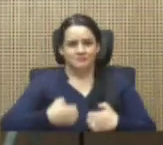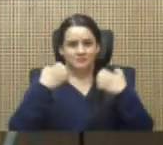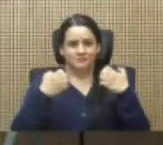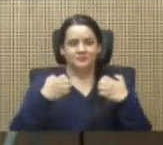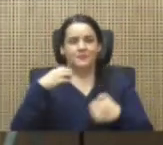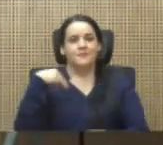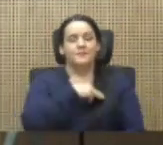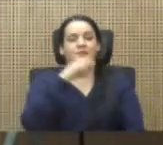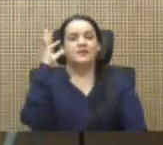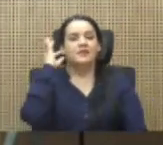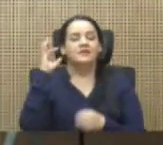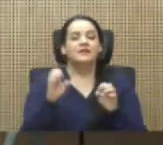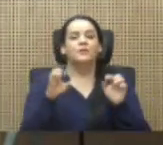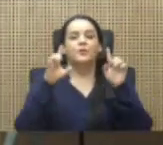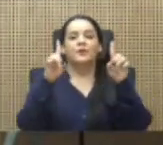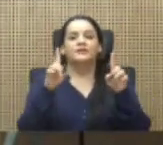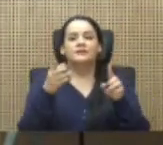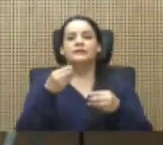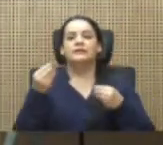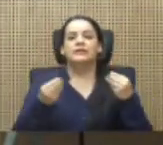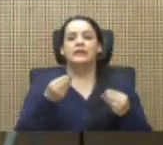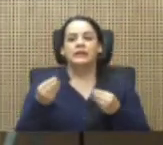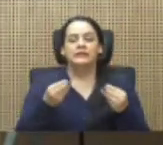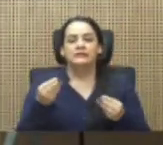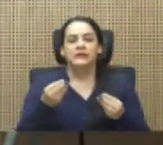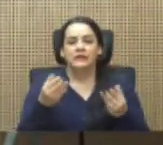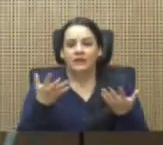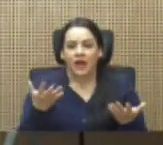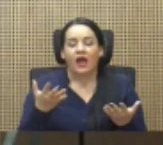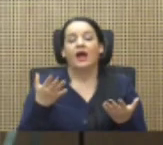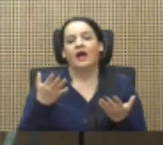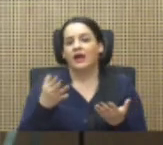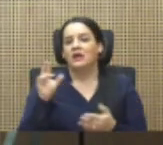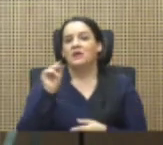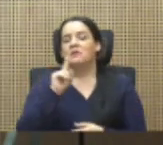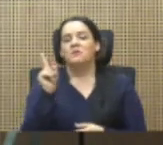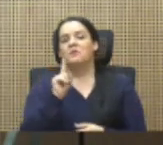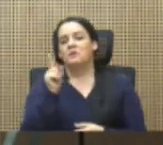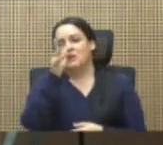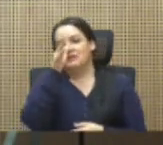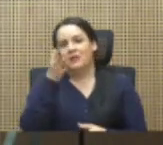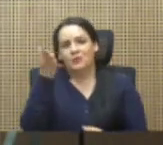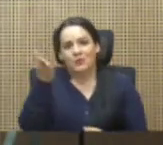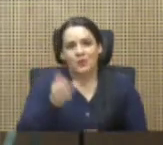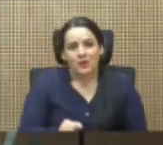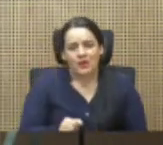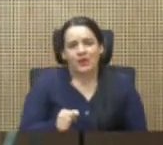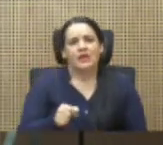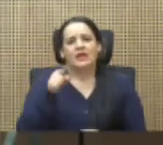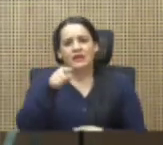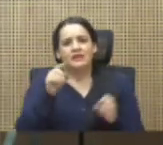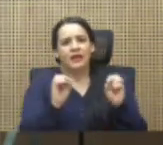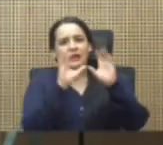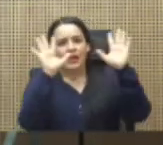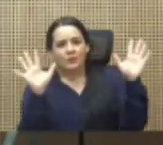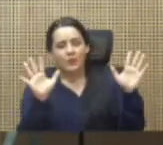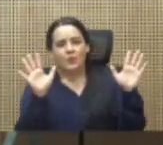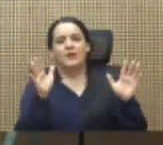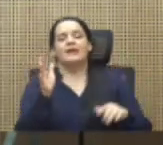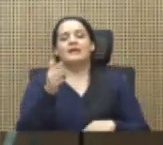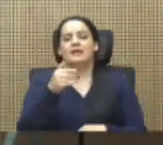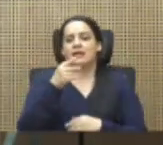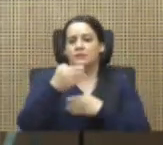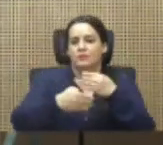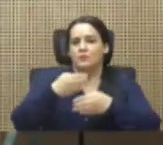señora ministra de Educación le está tomando el pelo, señor presidente. Ya ella aclaró que se trata de un proceso vivo, que no